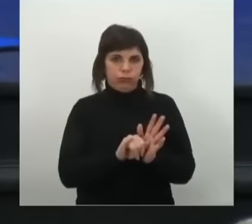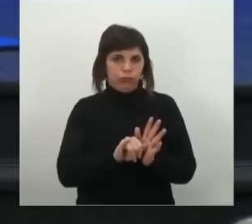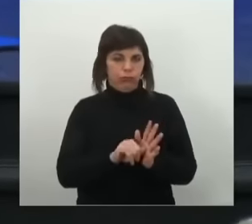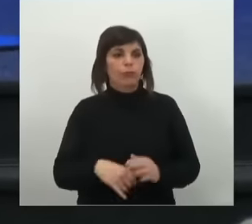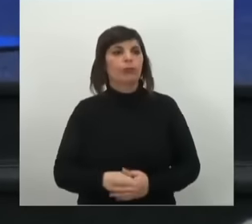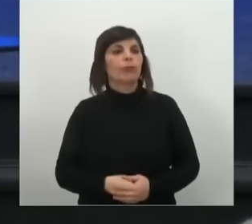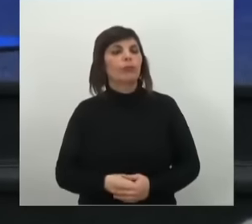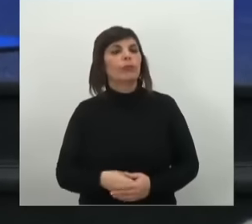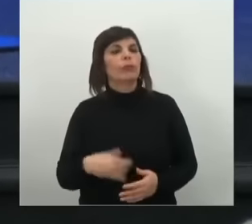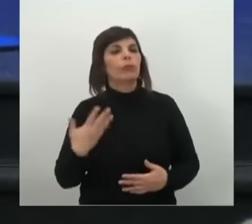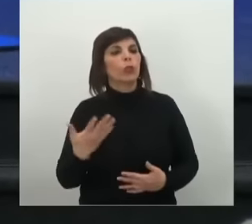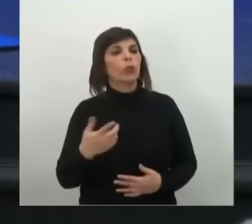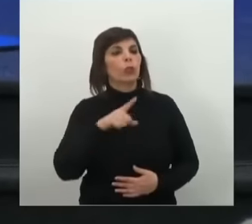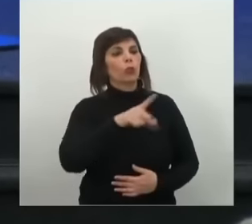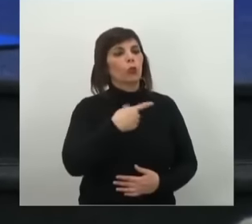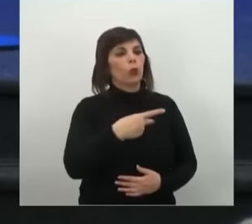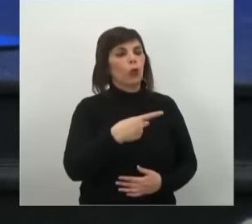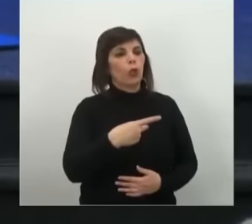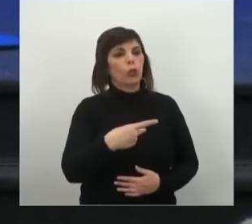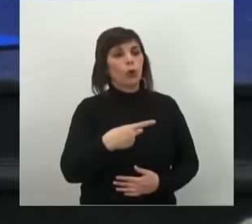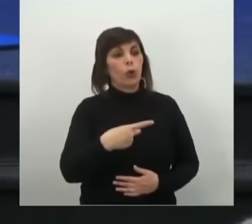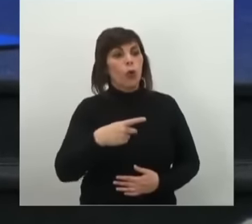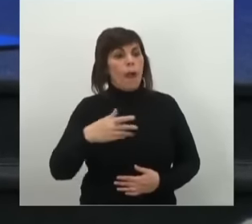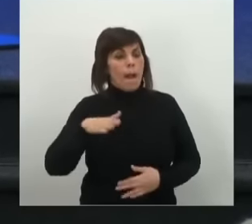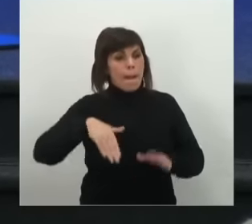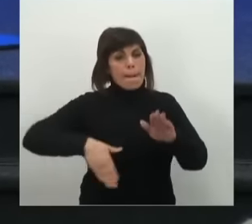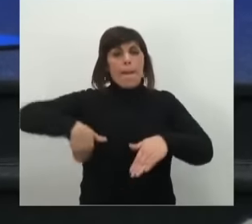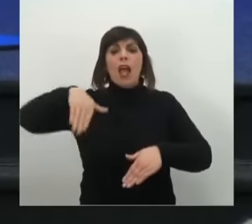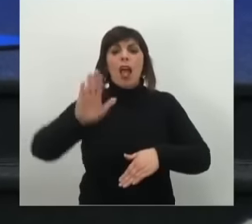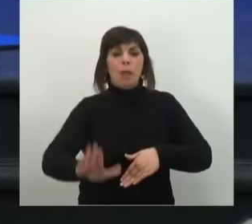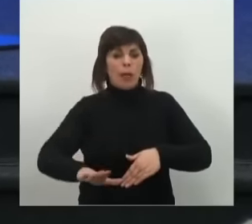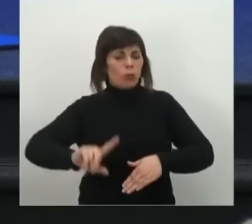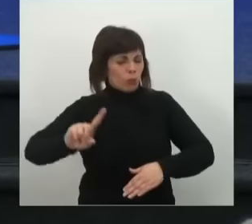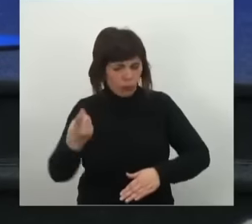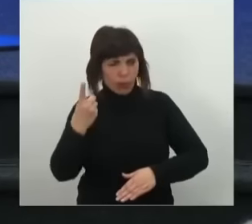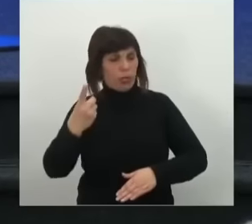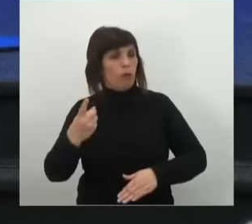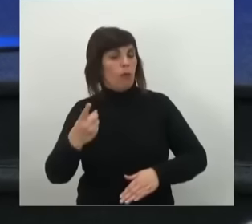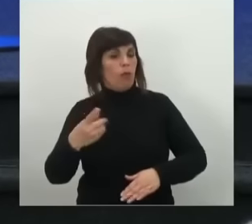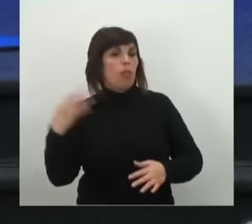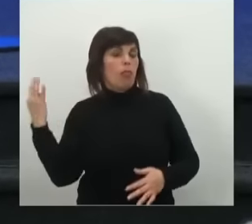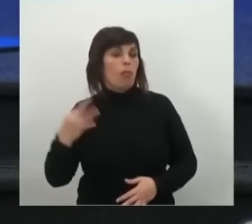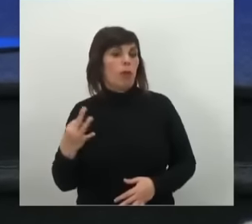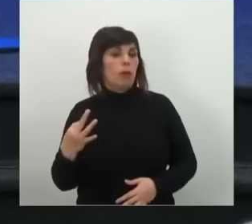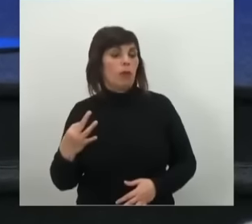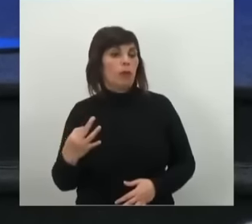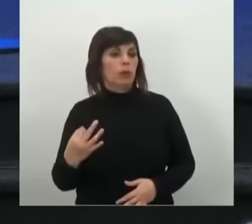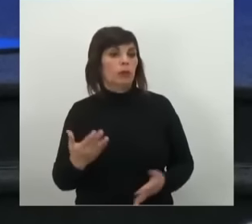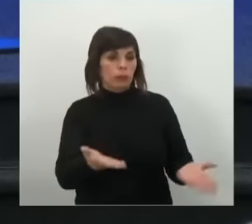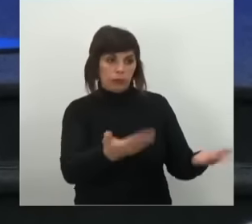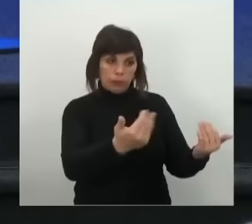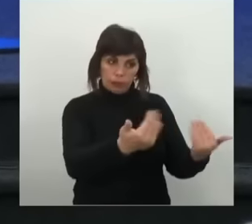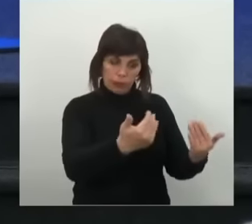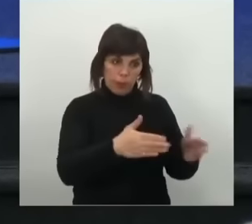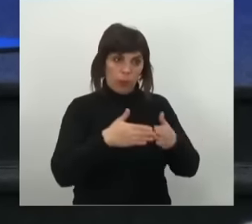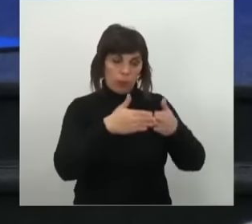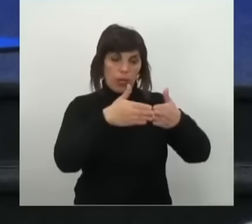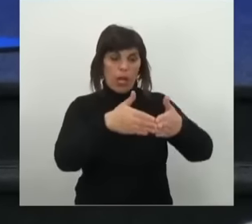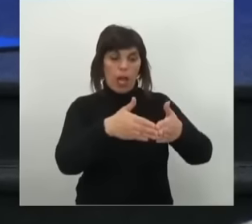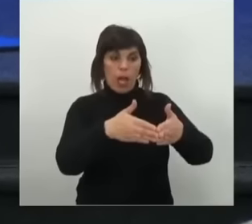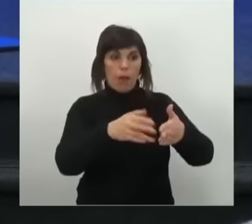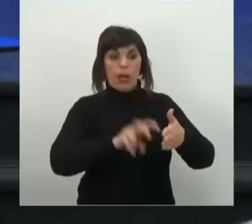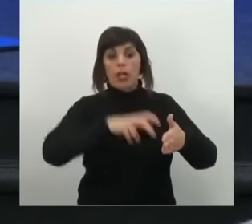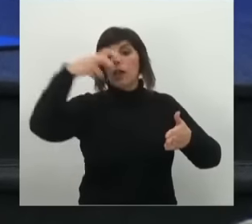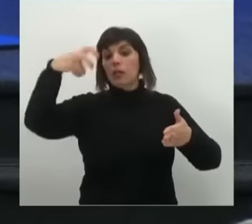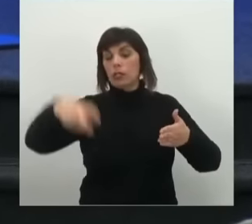eso tú y yo tenemos que dar primer paso tú y yo tenemos que hacer el primer paso mójate sal de La Barca mójate